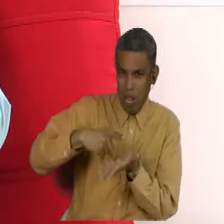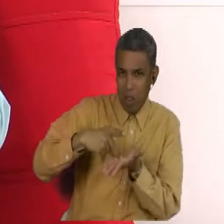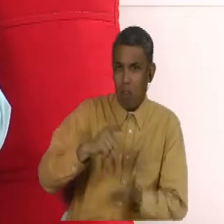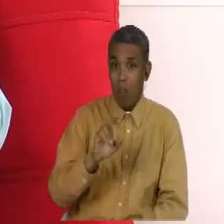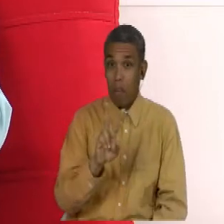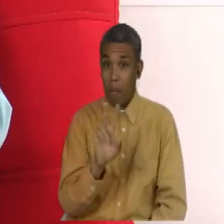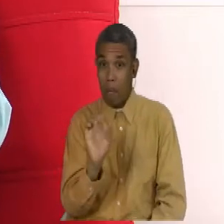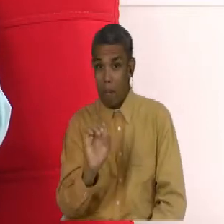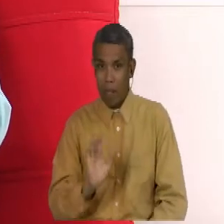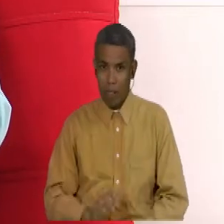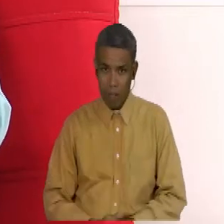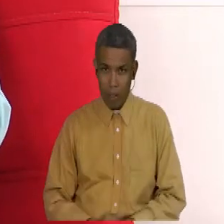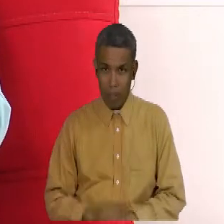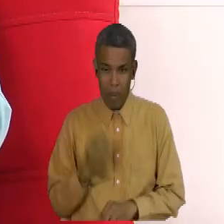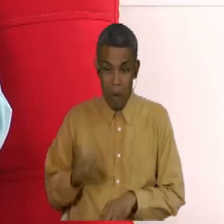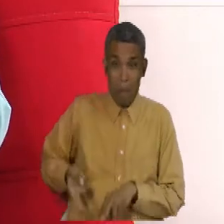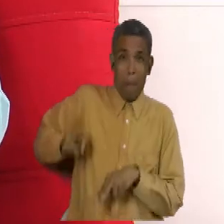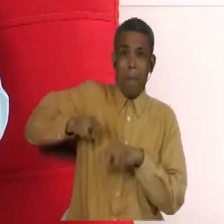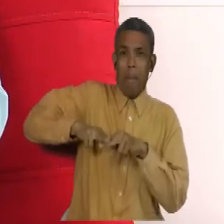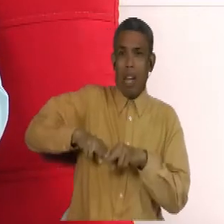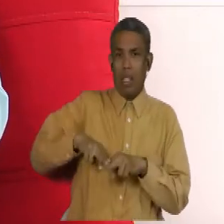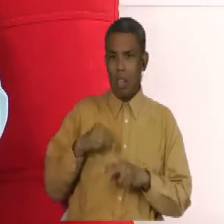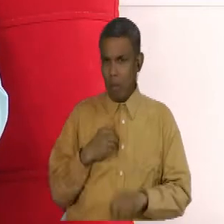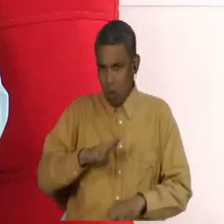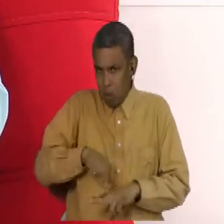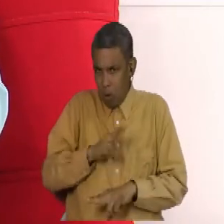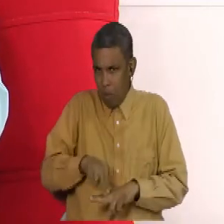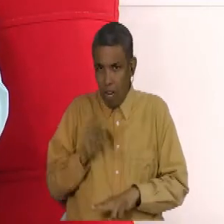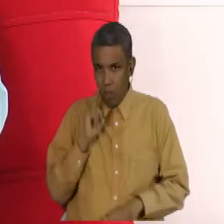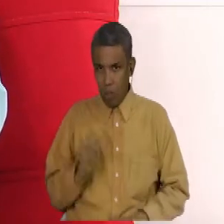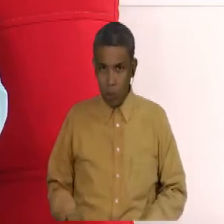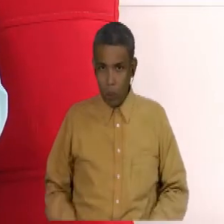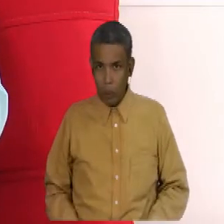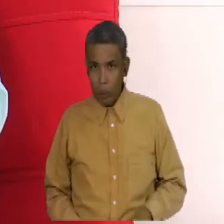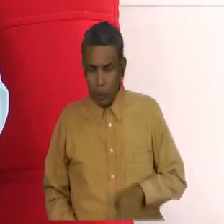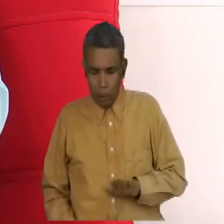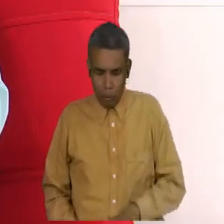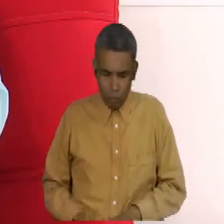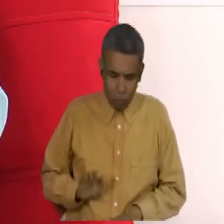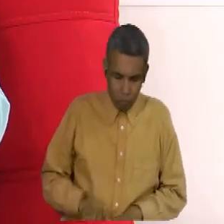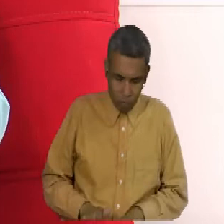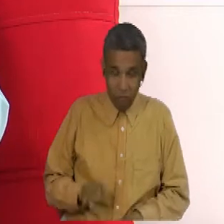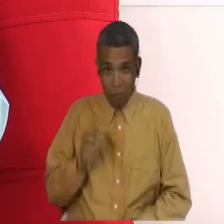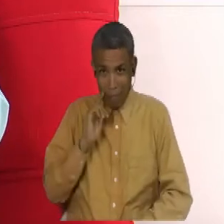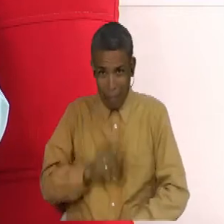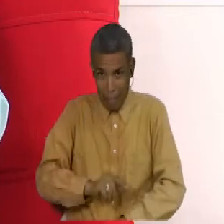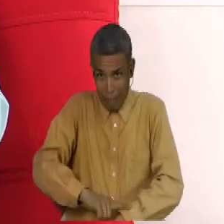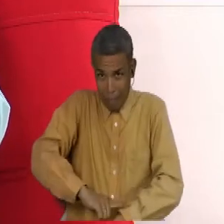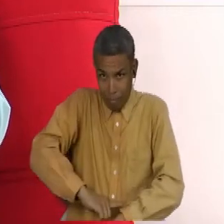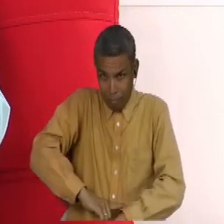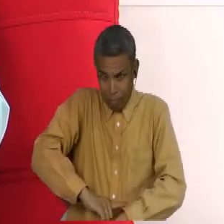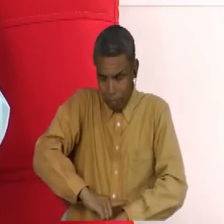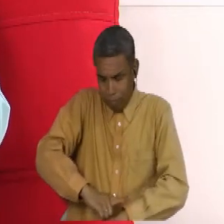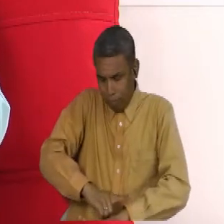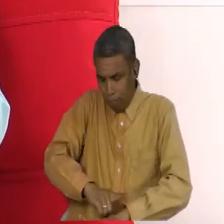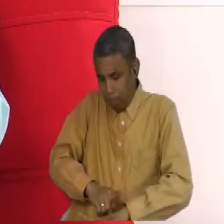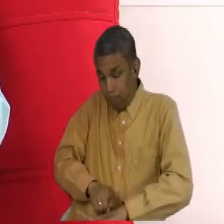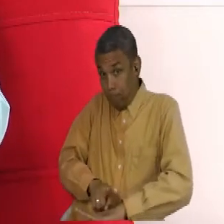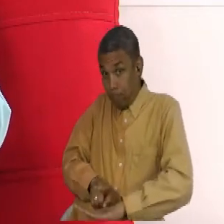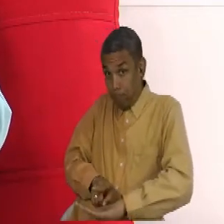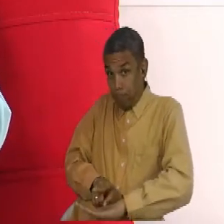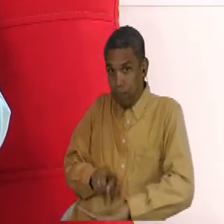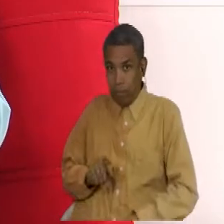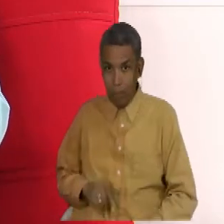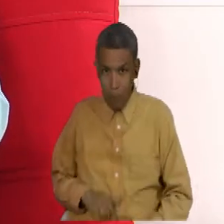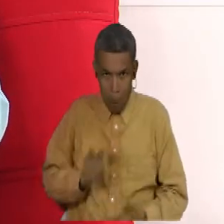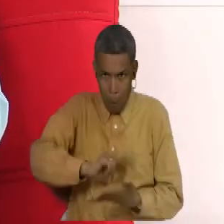del peso normal se considera ya un niño obeso. Entonces, y de hecho en la consulta que yo hago, veo,